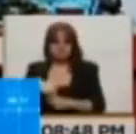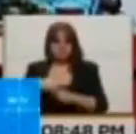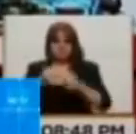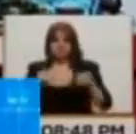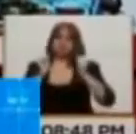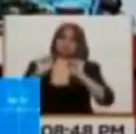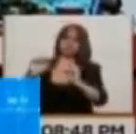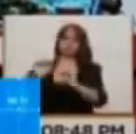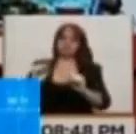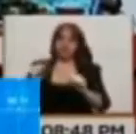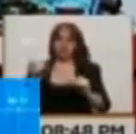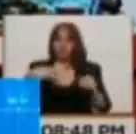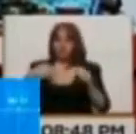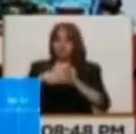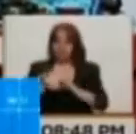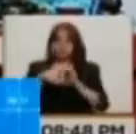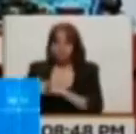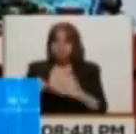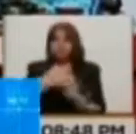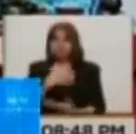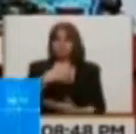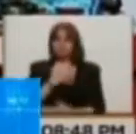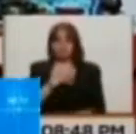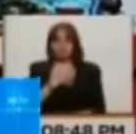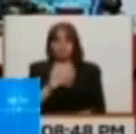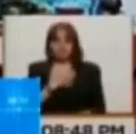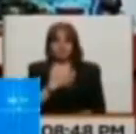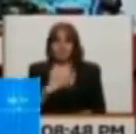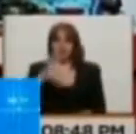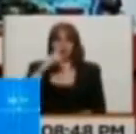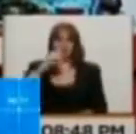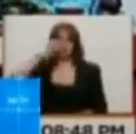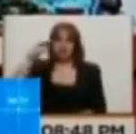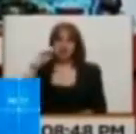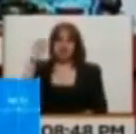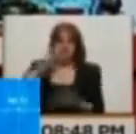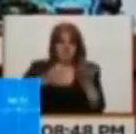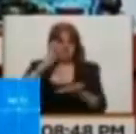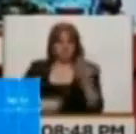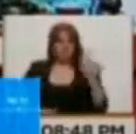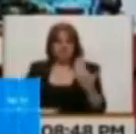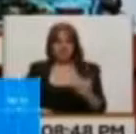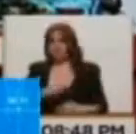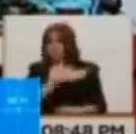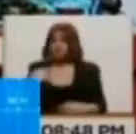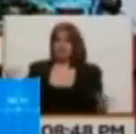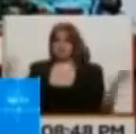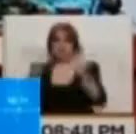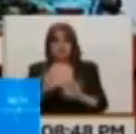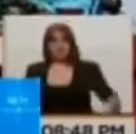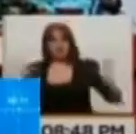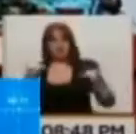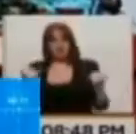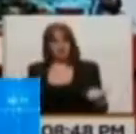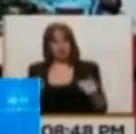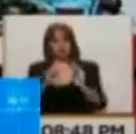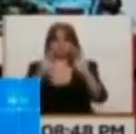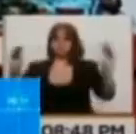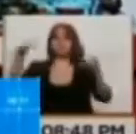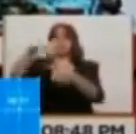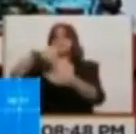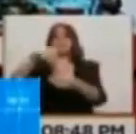y una barricada y no podía salir. Nicolás tiene que irse, no queremos nada. Y hoy lo llama a que voten por usted, por